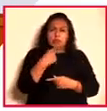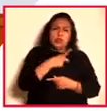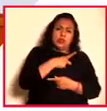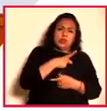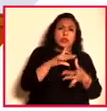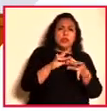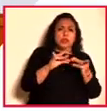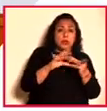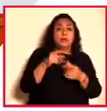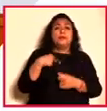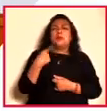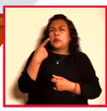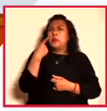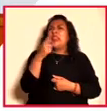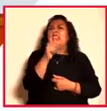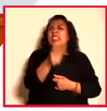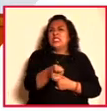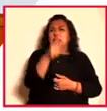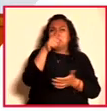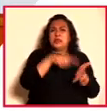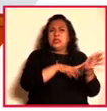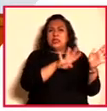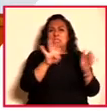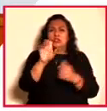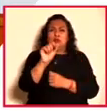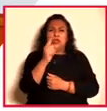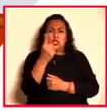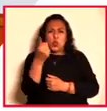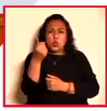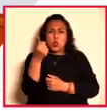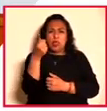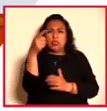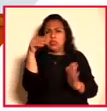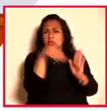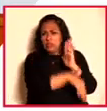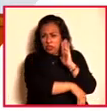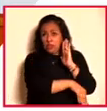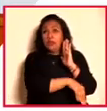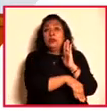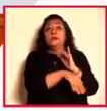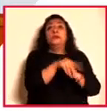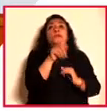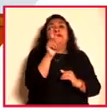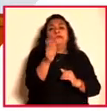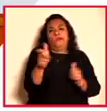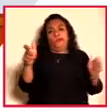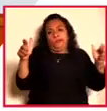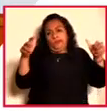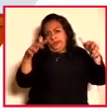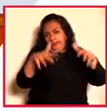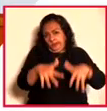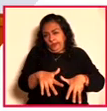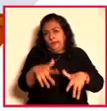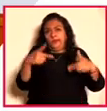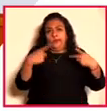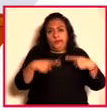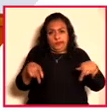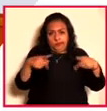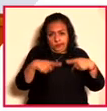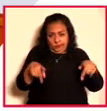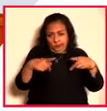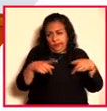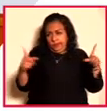ver en este 1521, La Caída? Son un encuentro de personas,